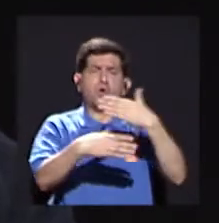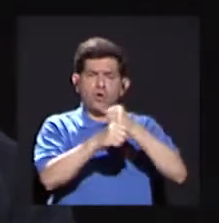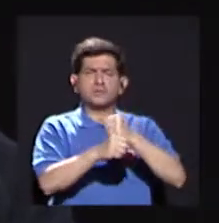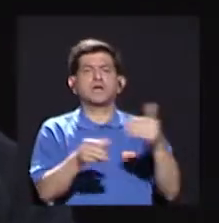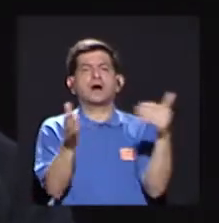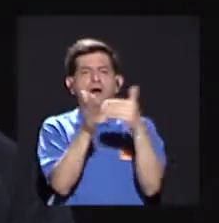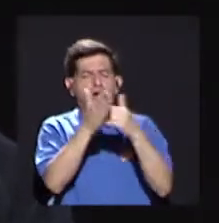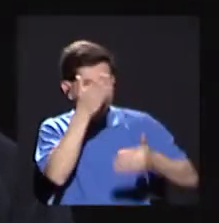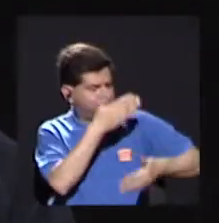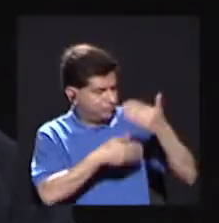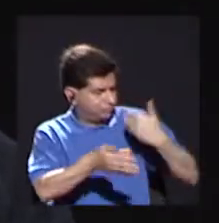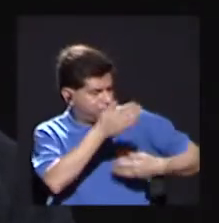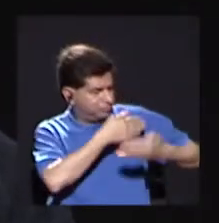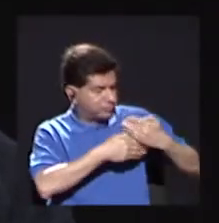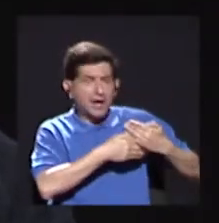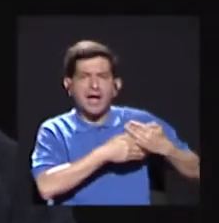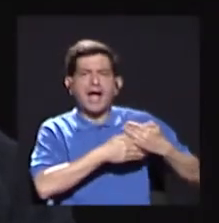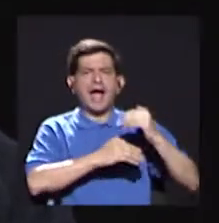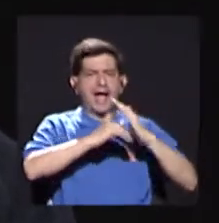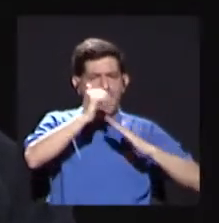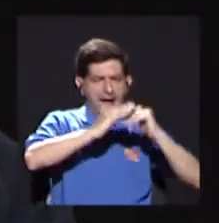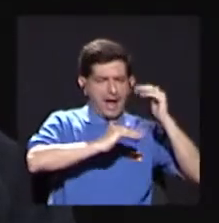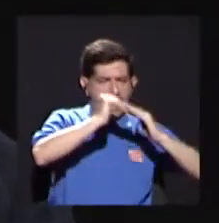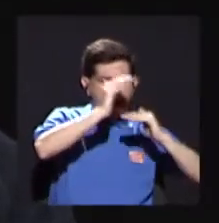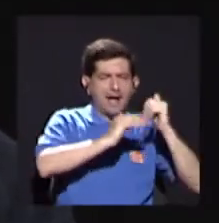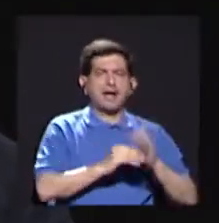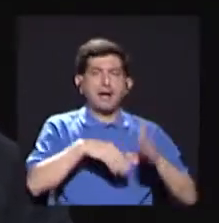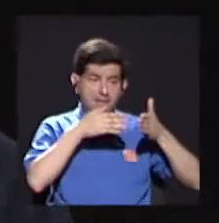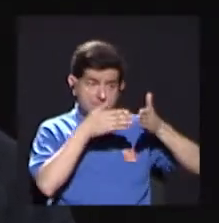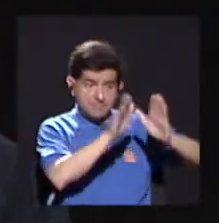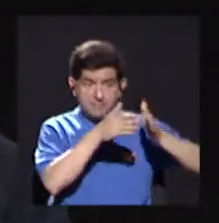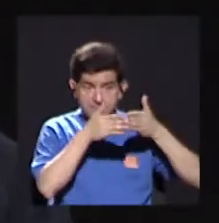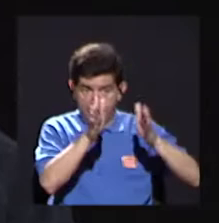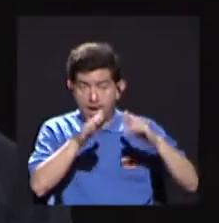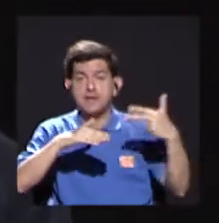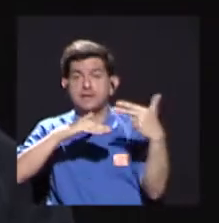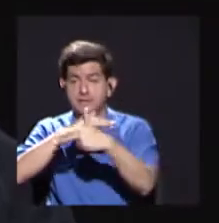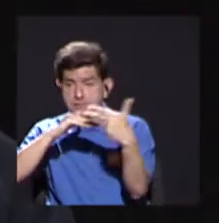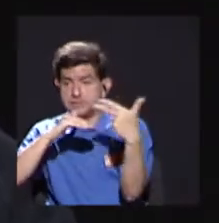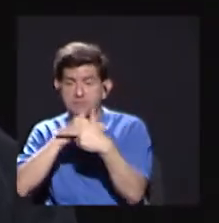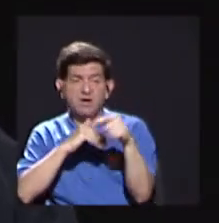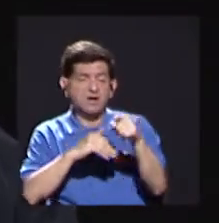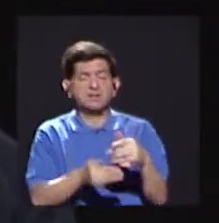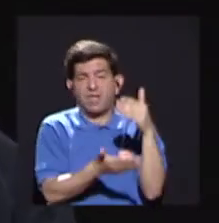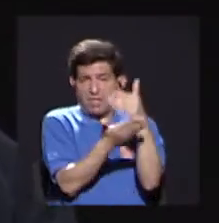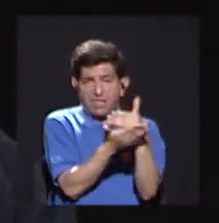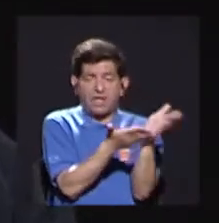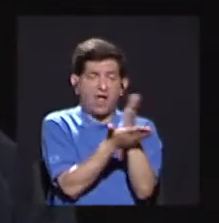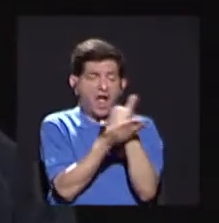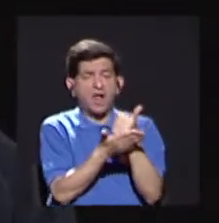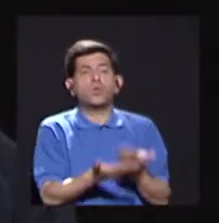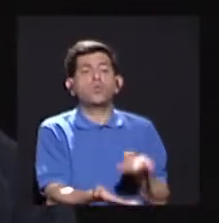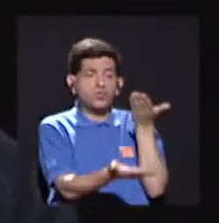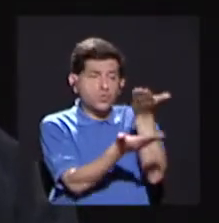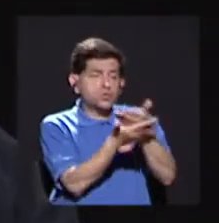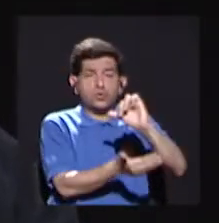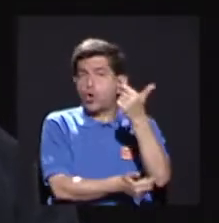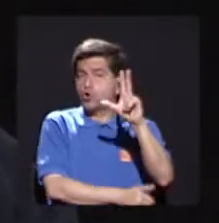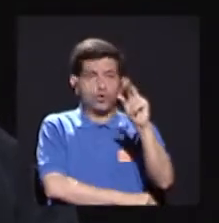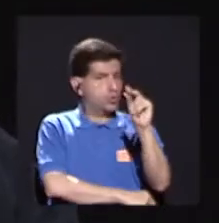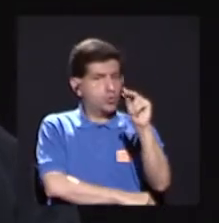que volver otra vez a construir hay que bolt sacar adelante las carreteras y los puertos que están ahí algunos serán por concesión y otros no